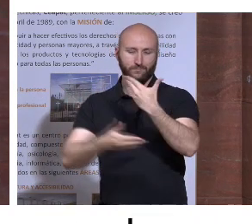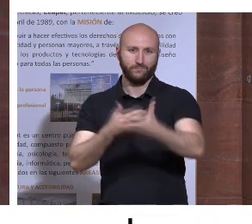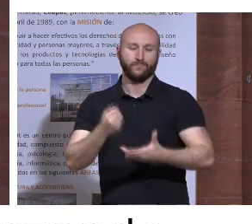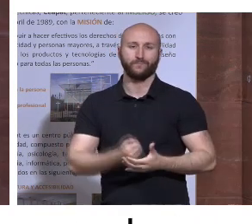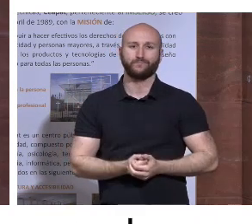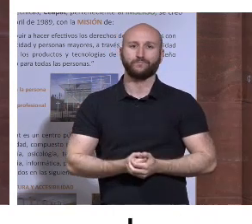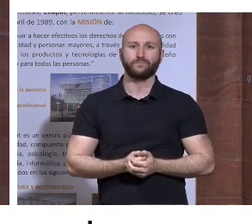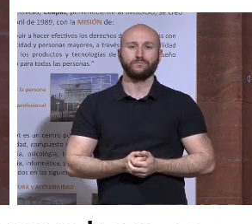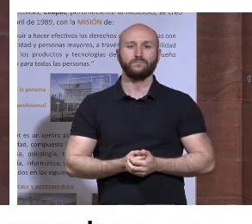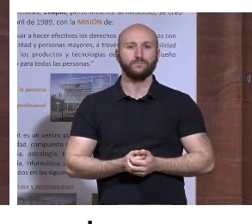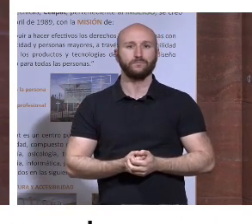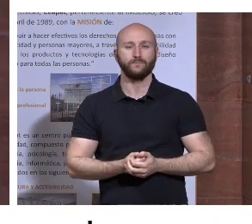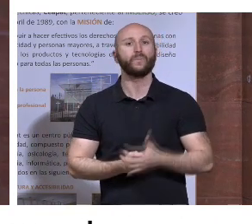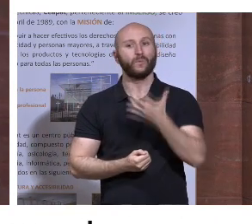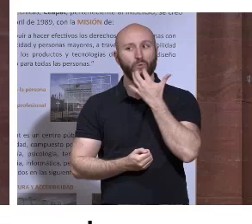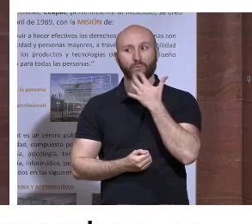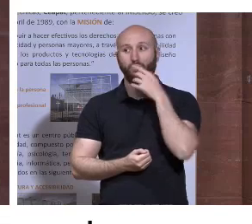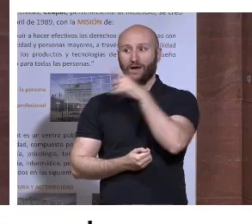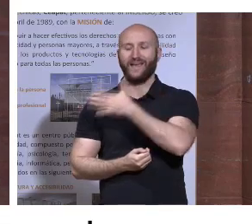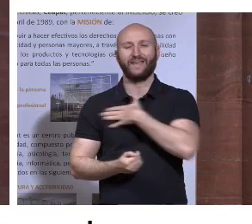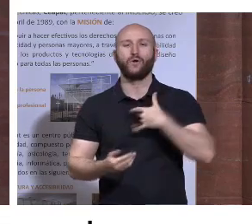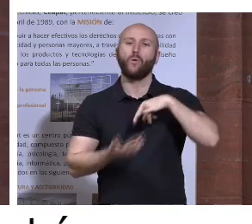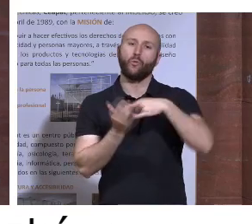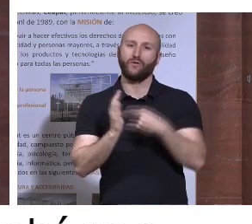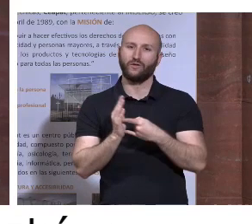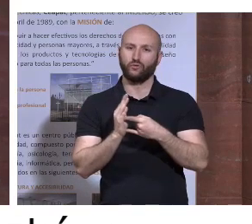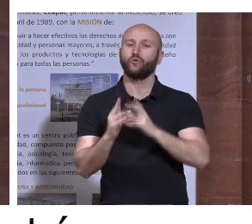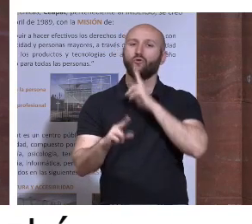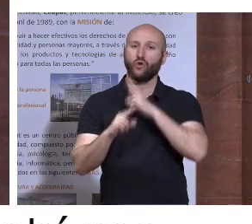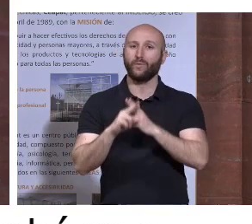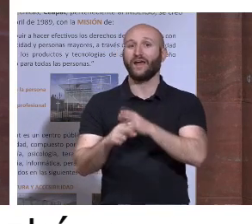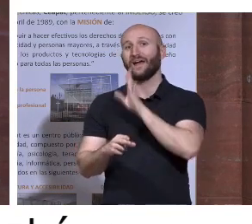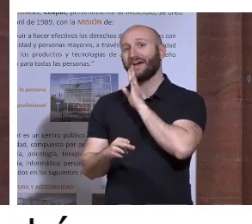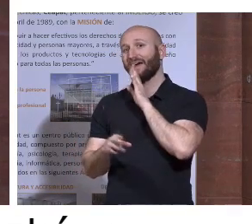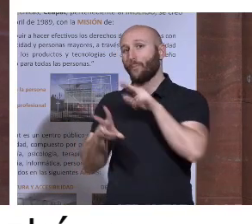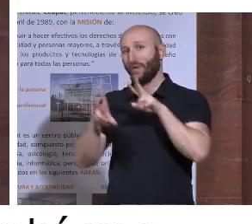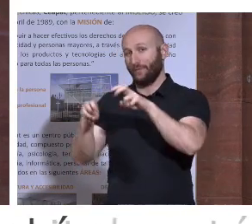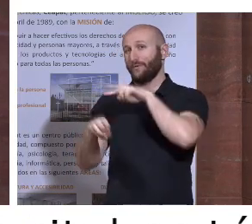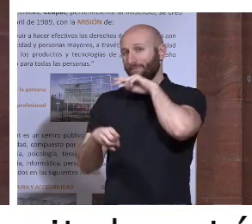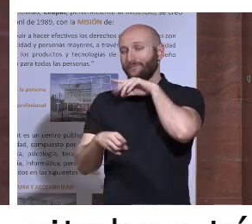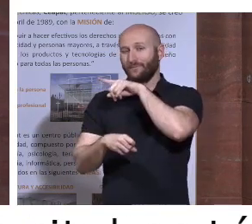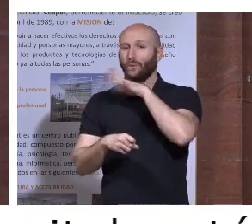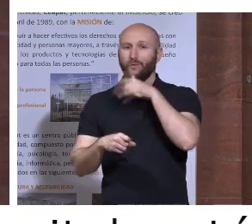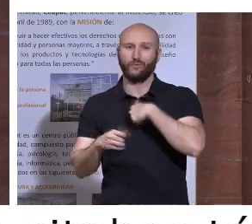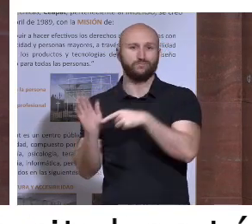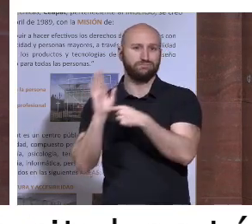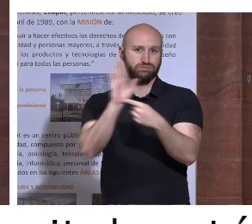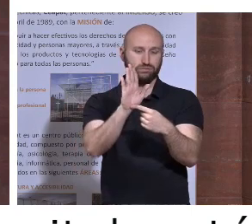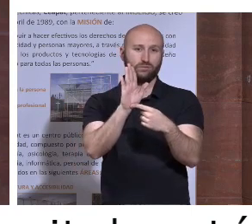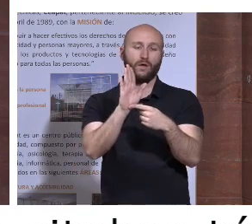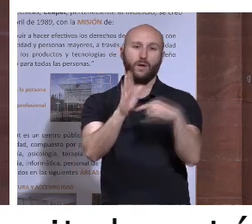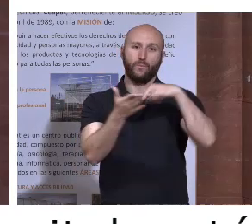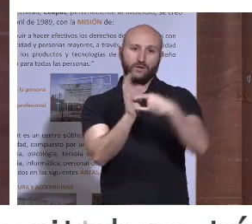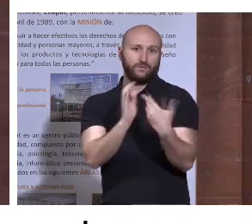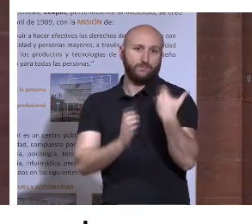Y por ejemplo, ahí me gustaría citar un proyecto que lo citabas todo al principio porque yo lo había puesto y porque es un proyecto reciente,